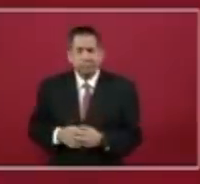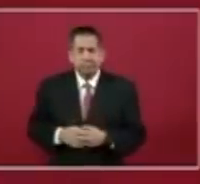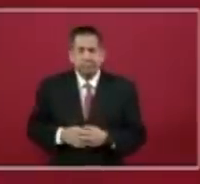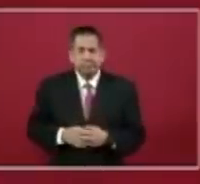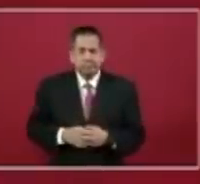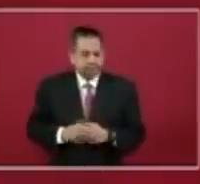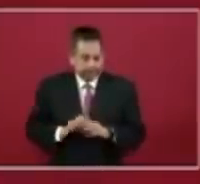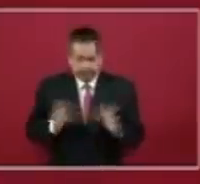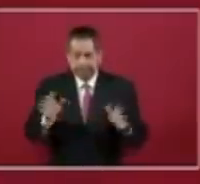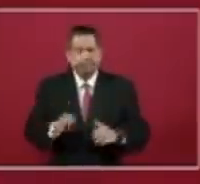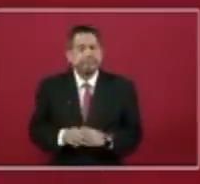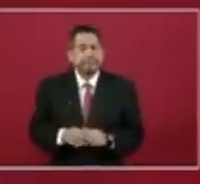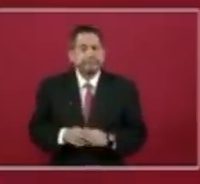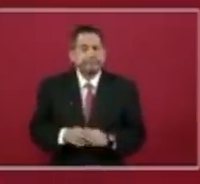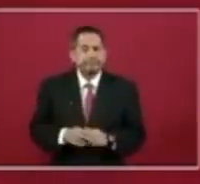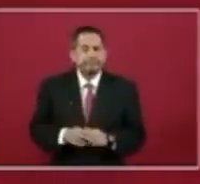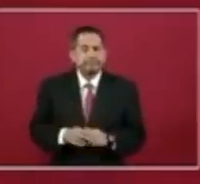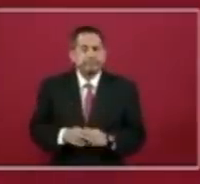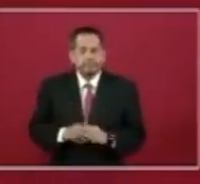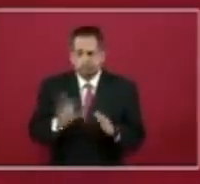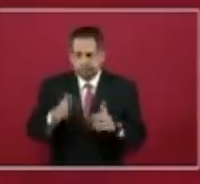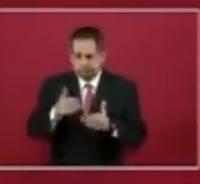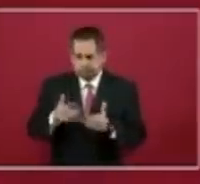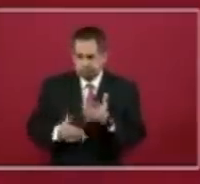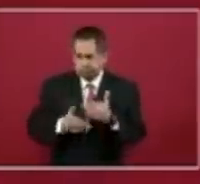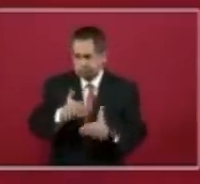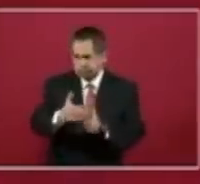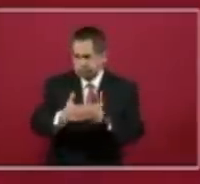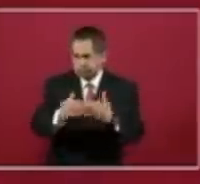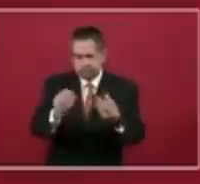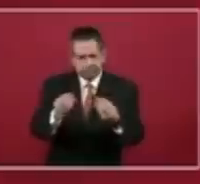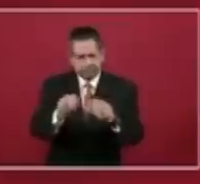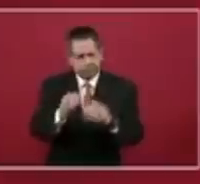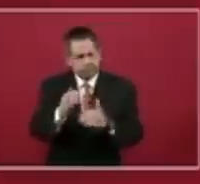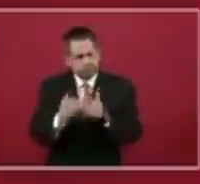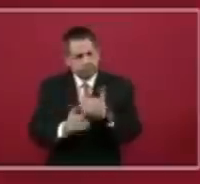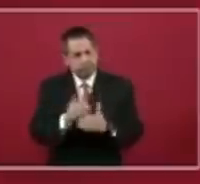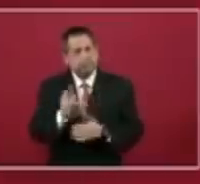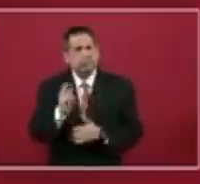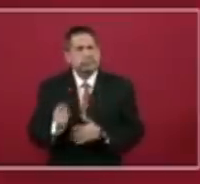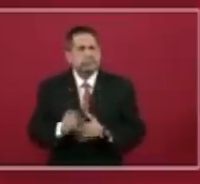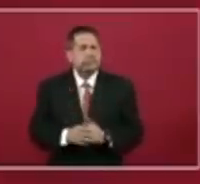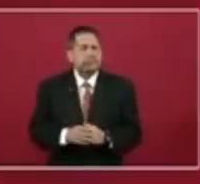ya se avanzó mucho en